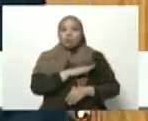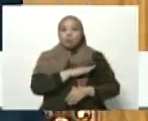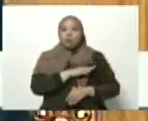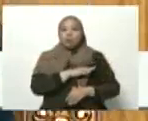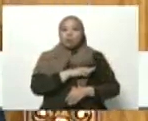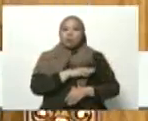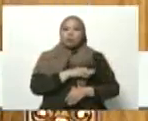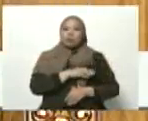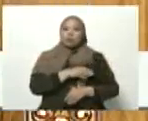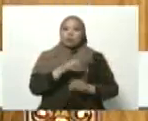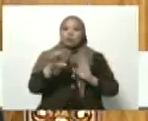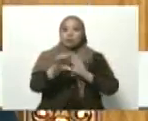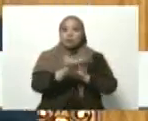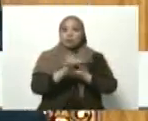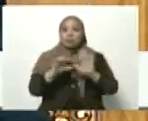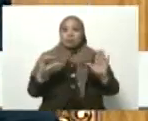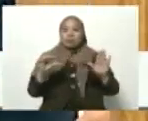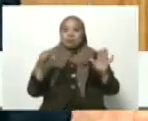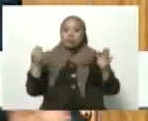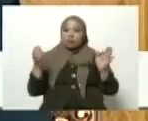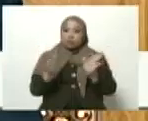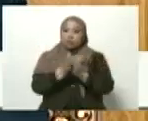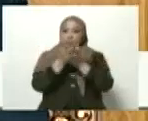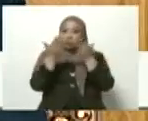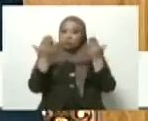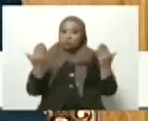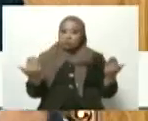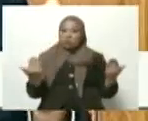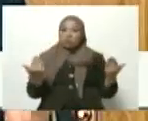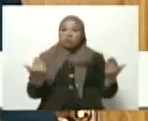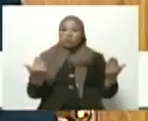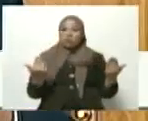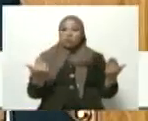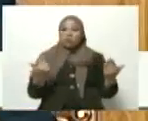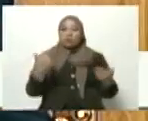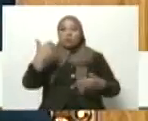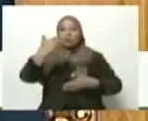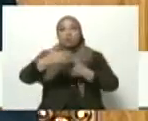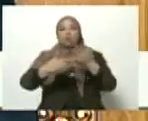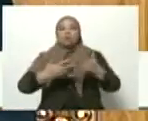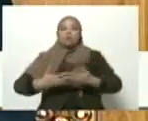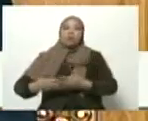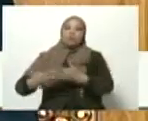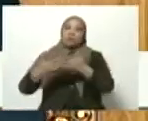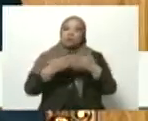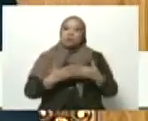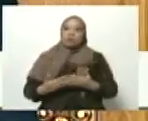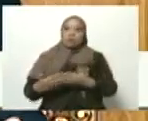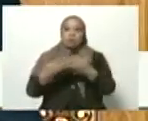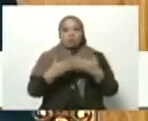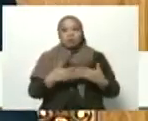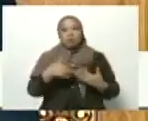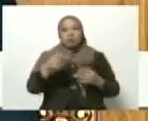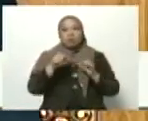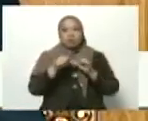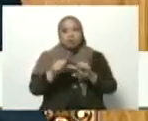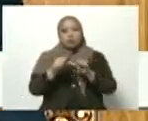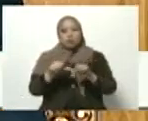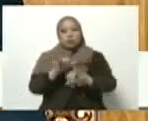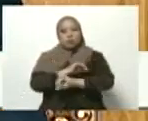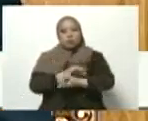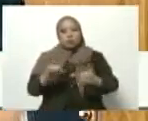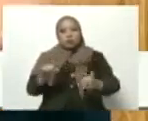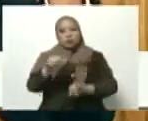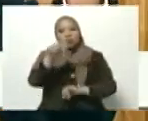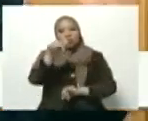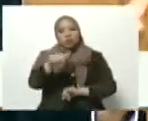artículo de la revista, una revista Vice que en Estados Unidos que publicó sobre la operación Gedeón, y un detalle que yo no sabía, además